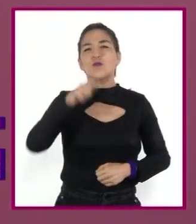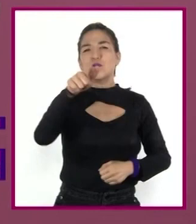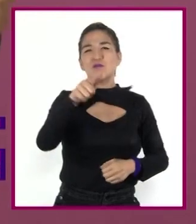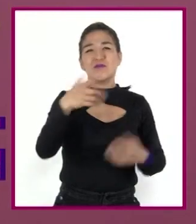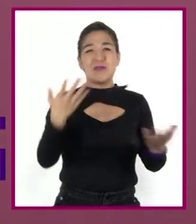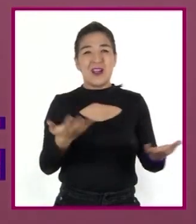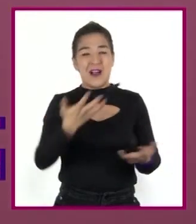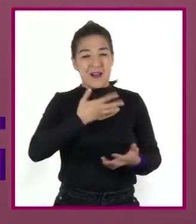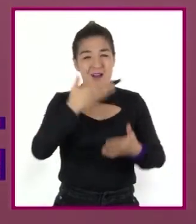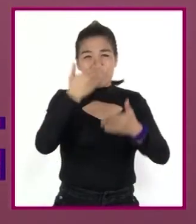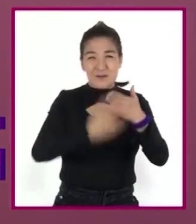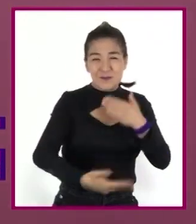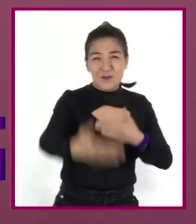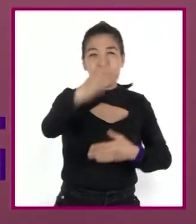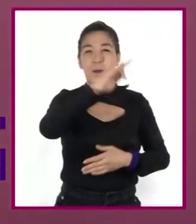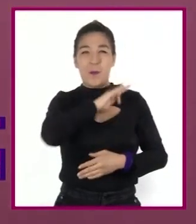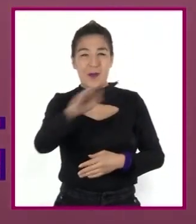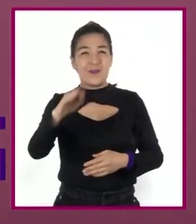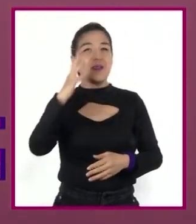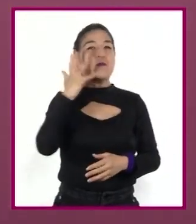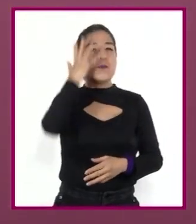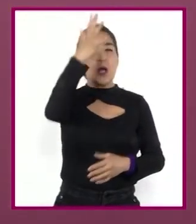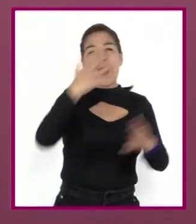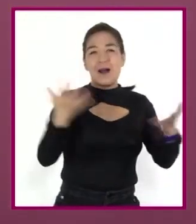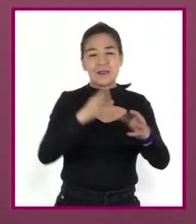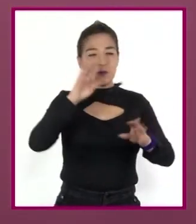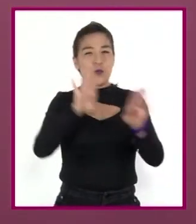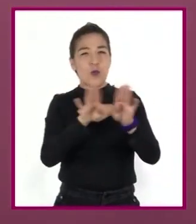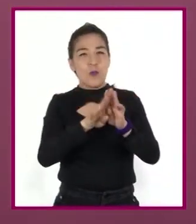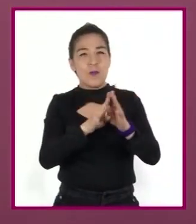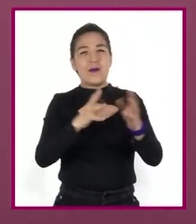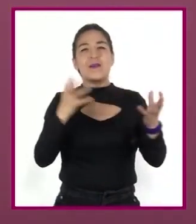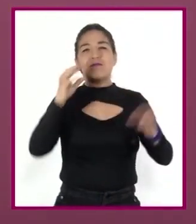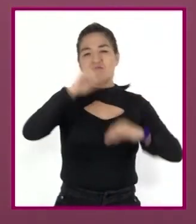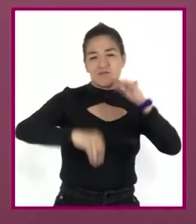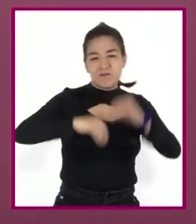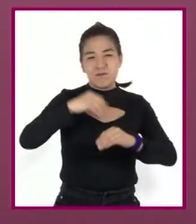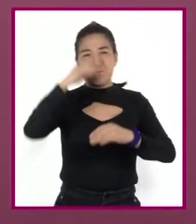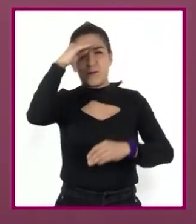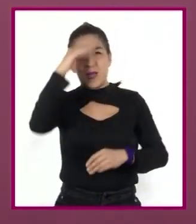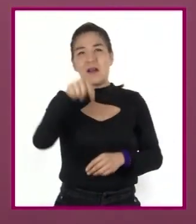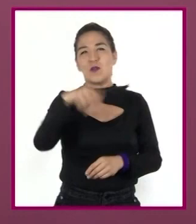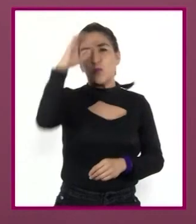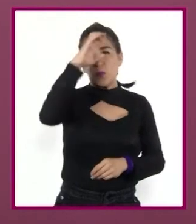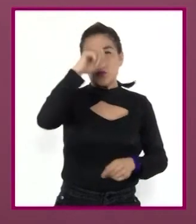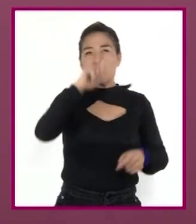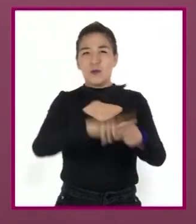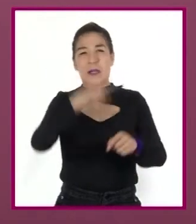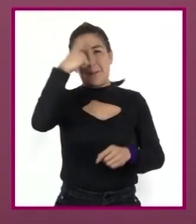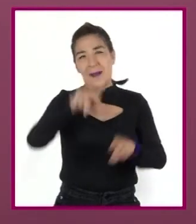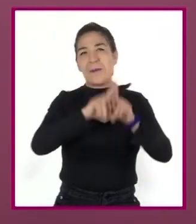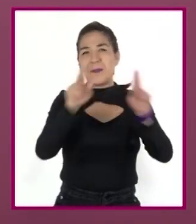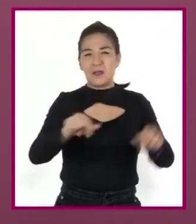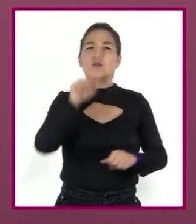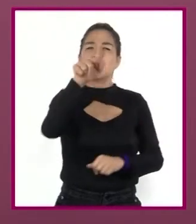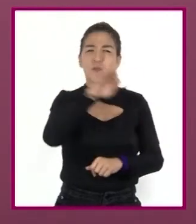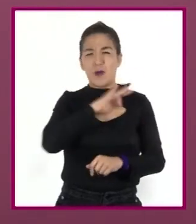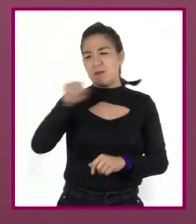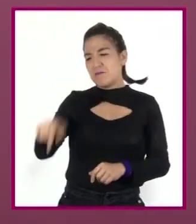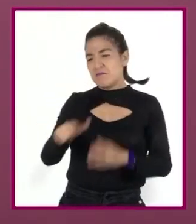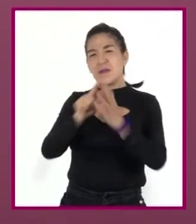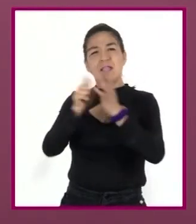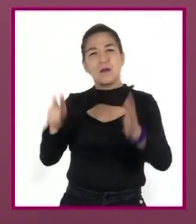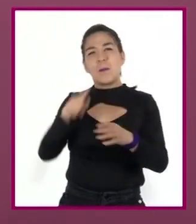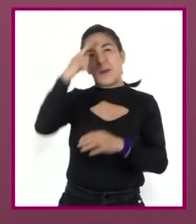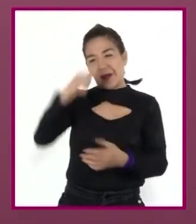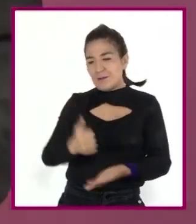estamos de construir una cultura de la paz? Para resolver el reto de la sesión, no duden en apoyarse en su libro de texto